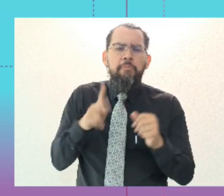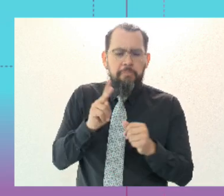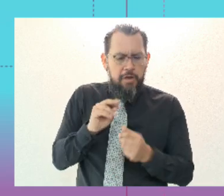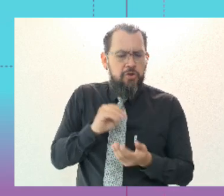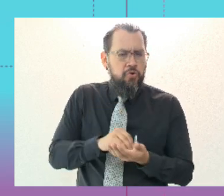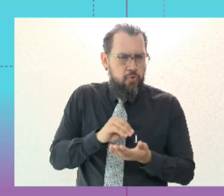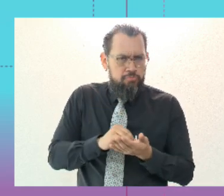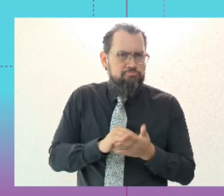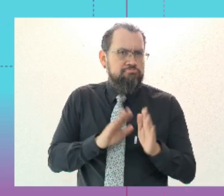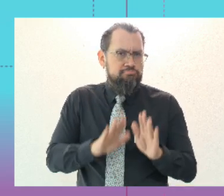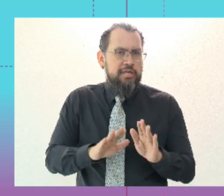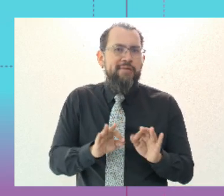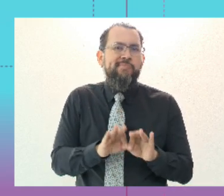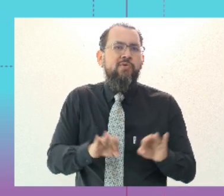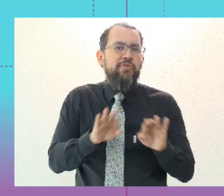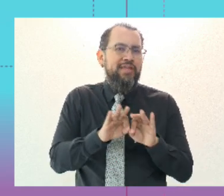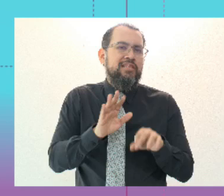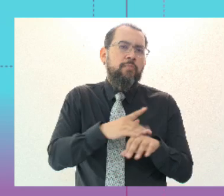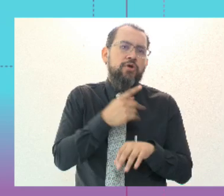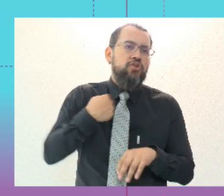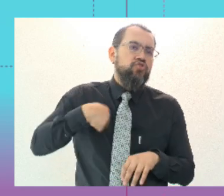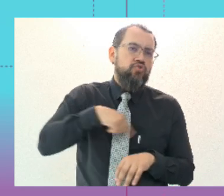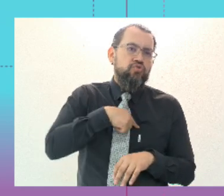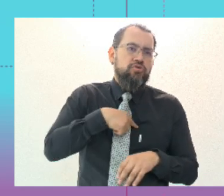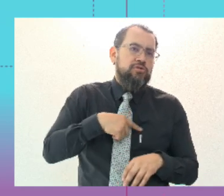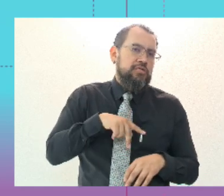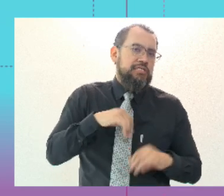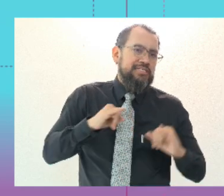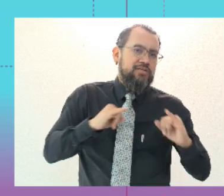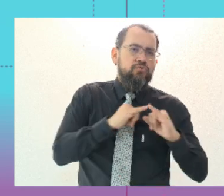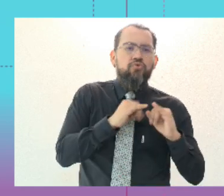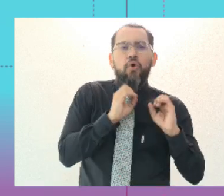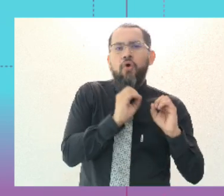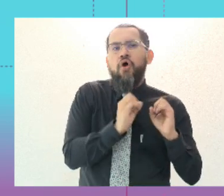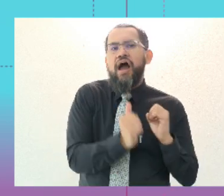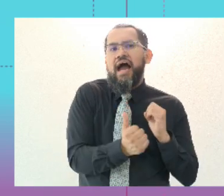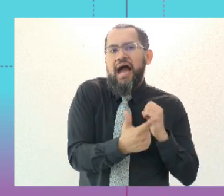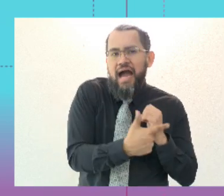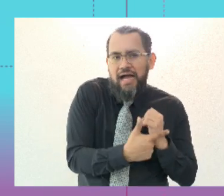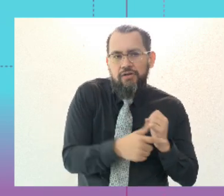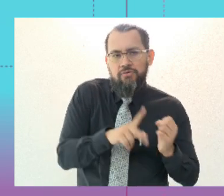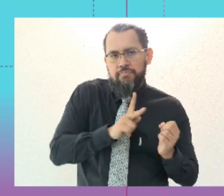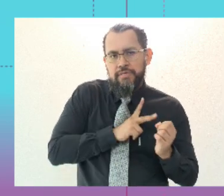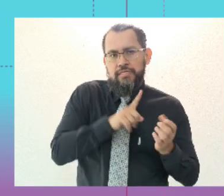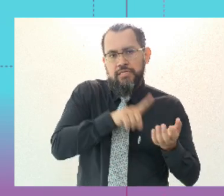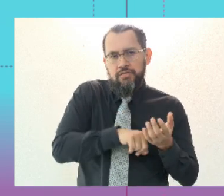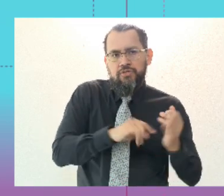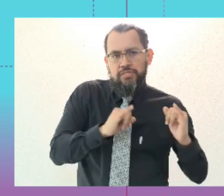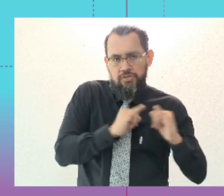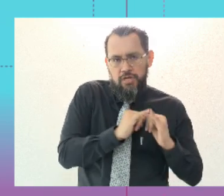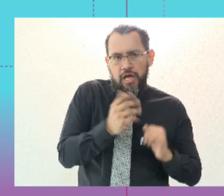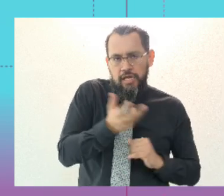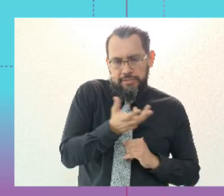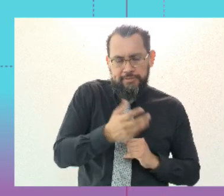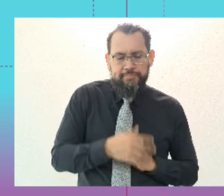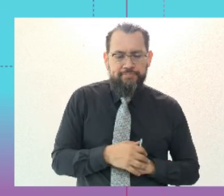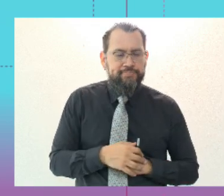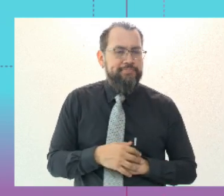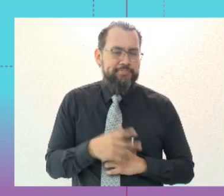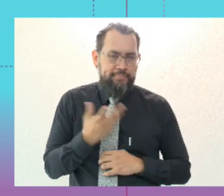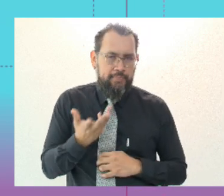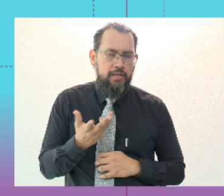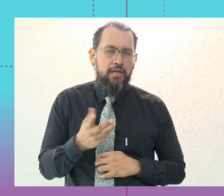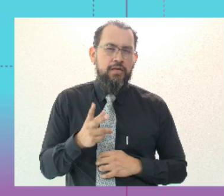son el antecedente de nuestra institución o de una de las funciones que realiza nuestra institución. Entonces, si nos damos